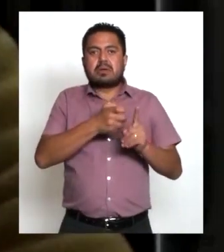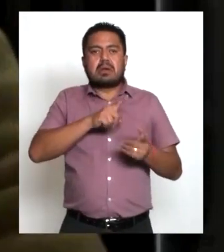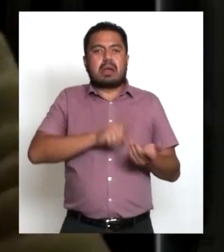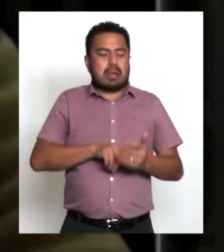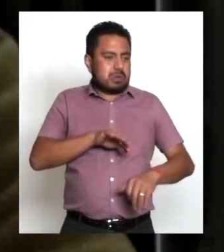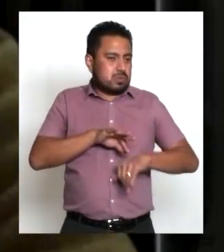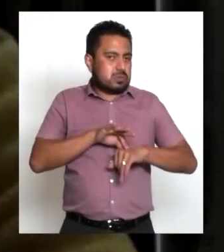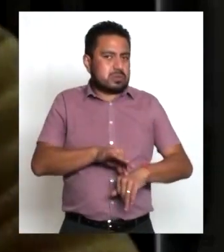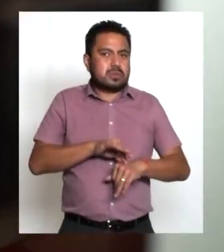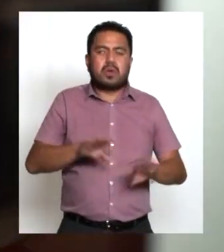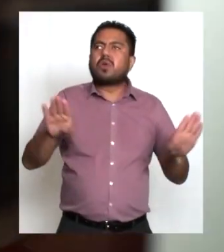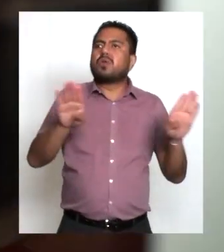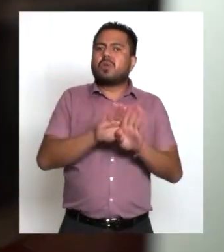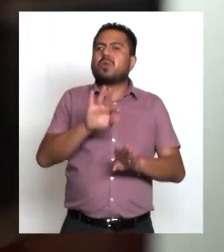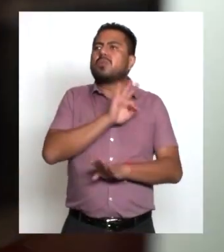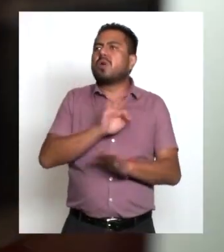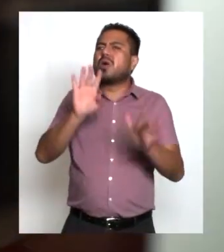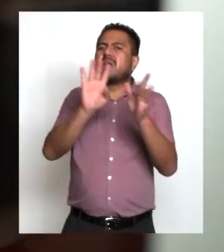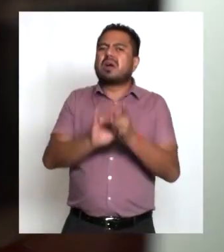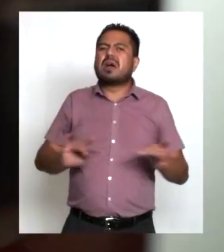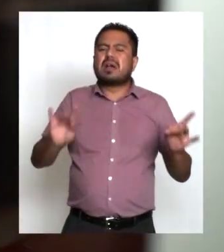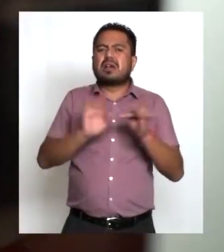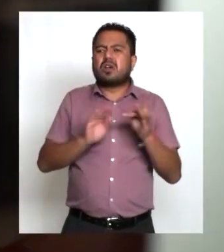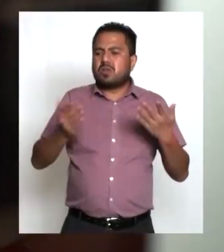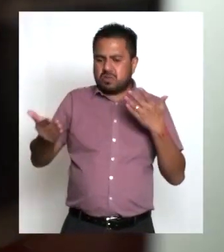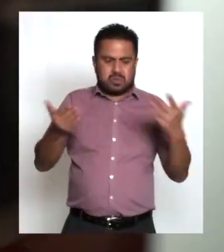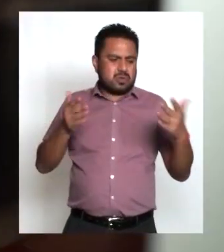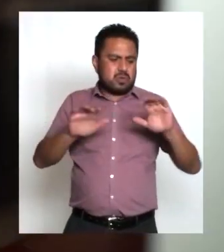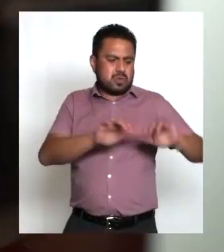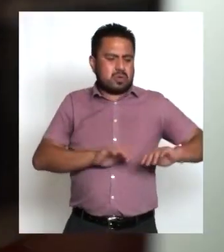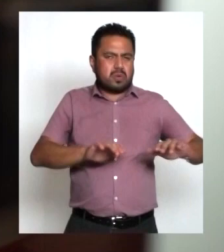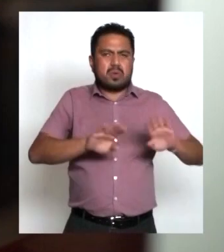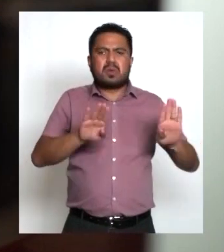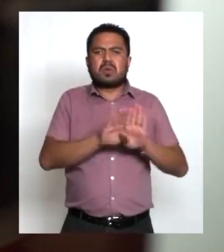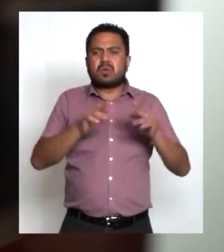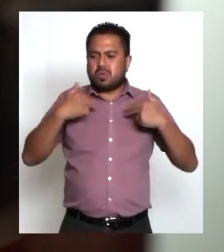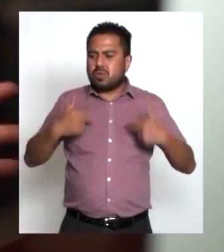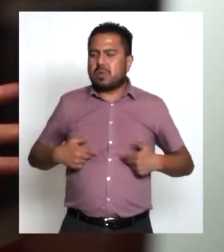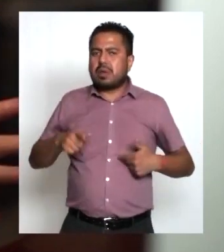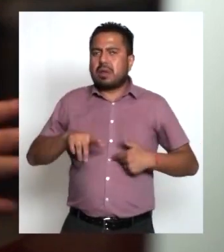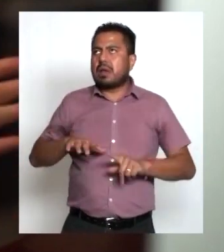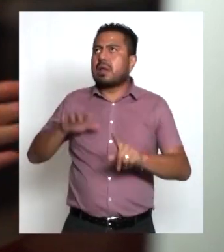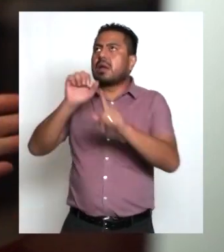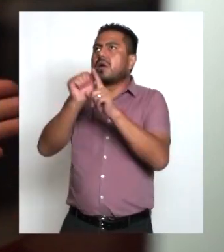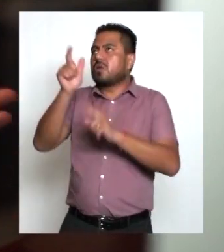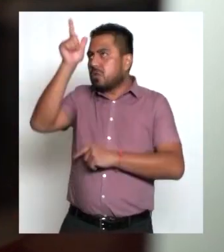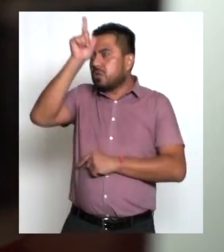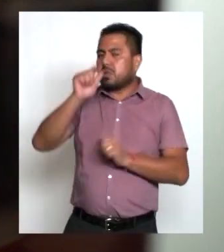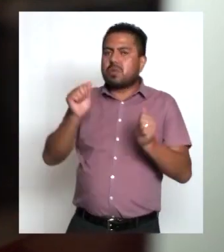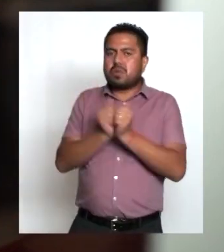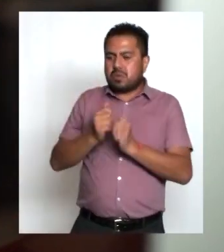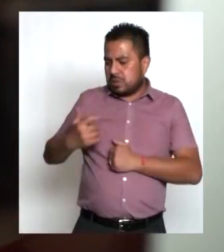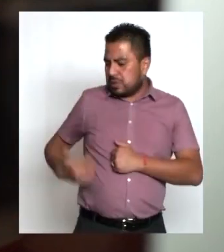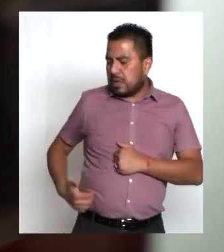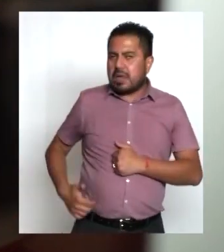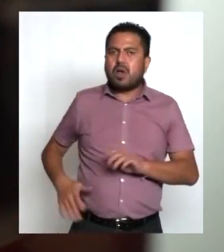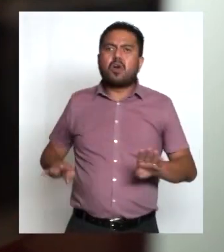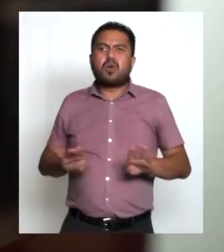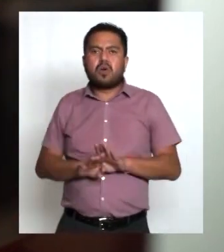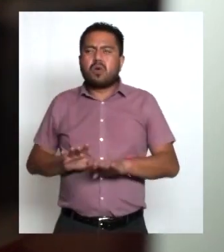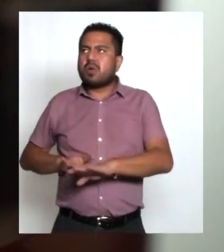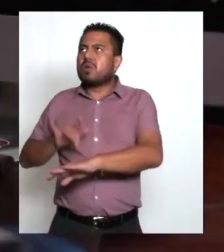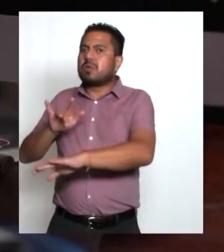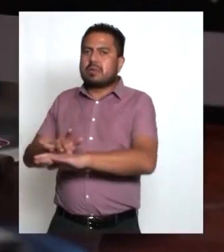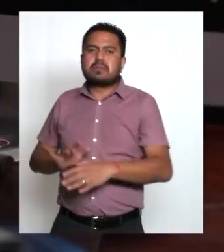es notorio. ¿Cómo podrías decir que se compara la computadora con la que el ser humano llegó a la Luna con un teléfono